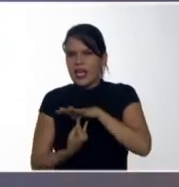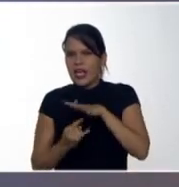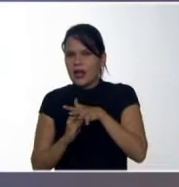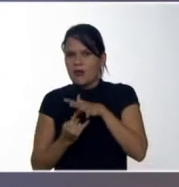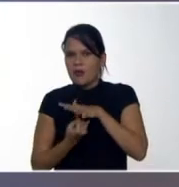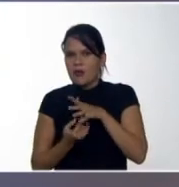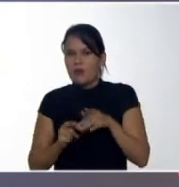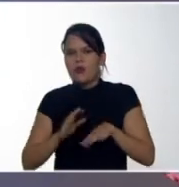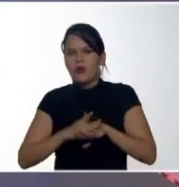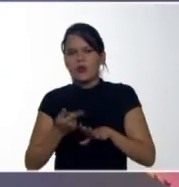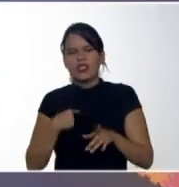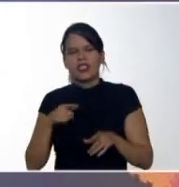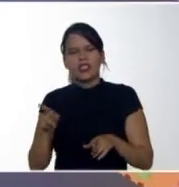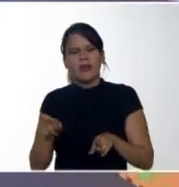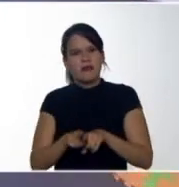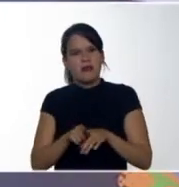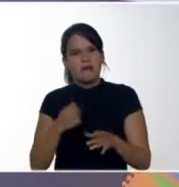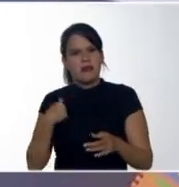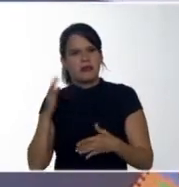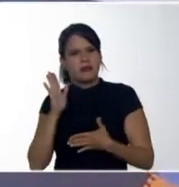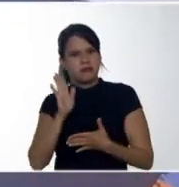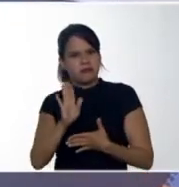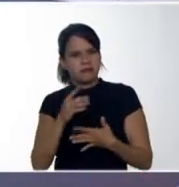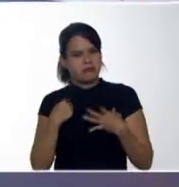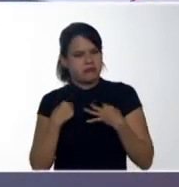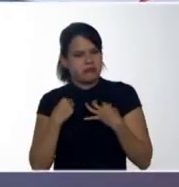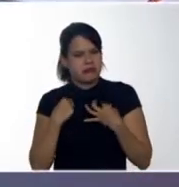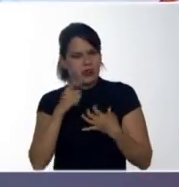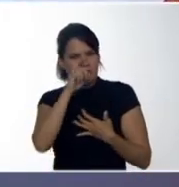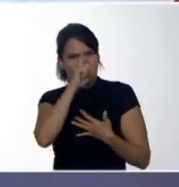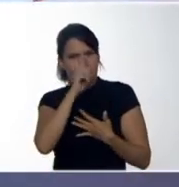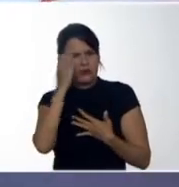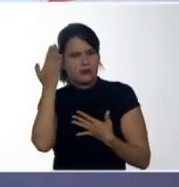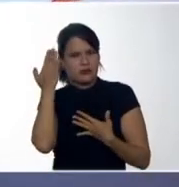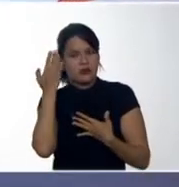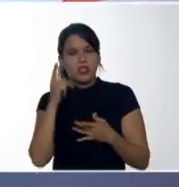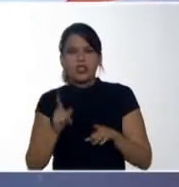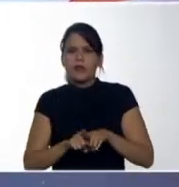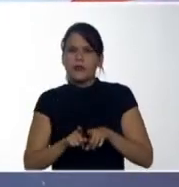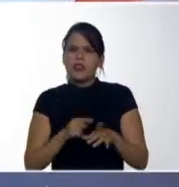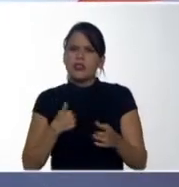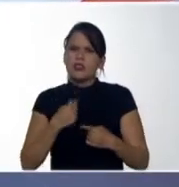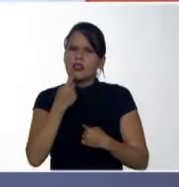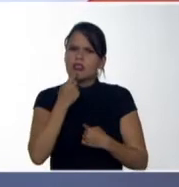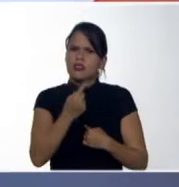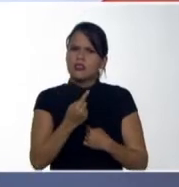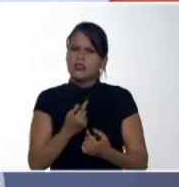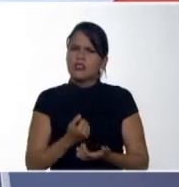venimos de acordes a la época. Y además, mencionabas